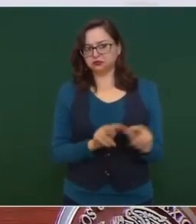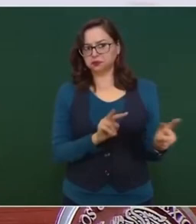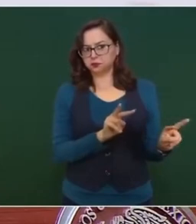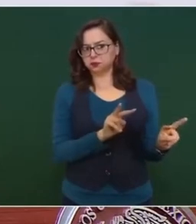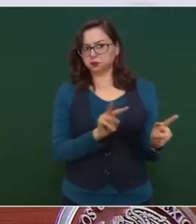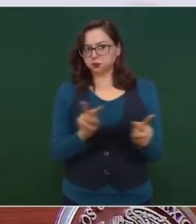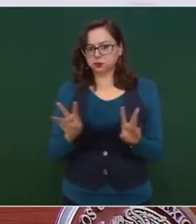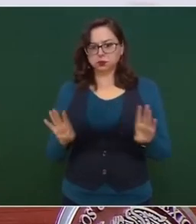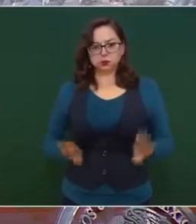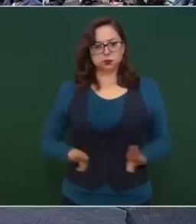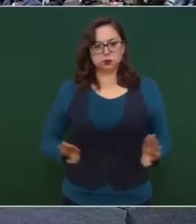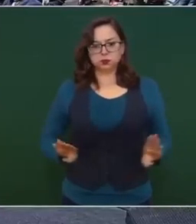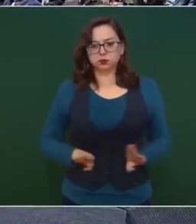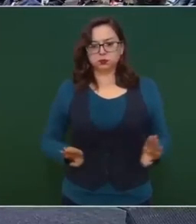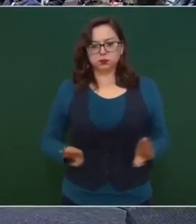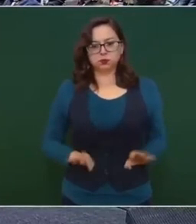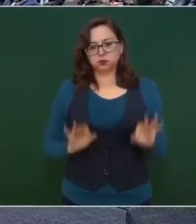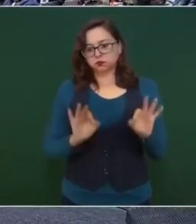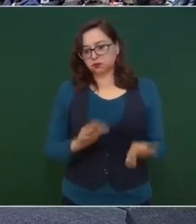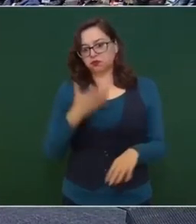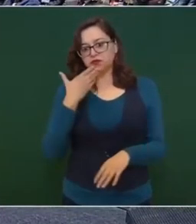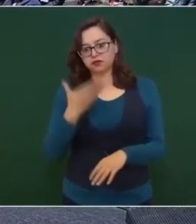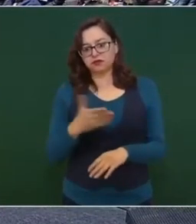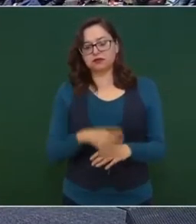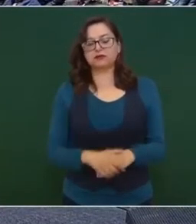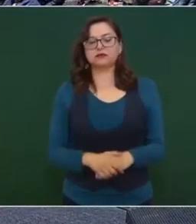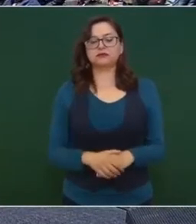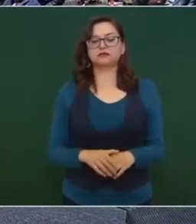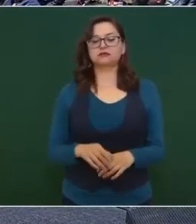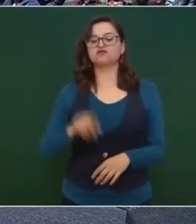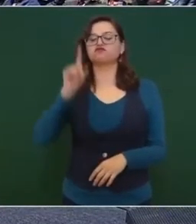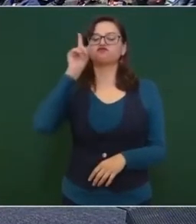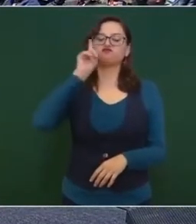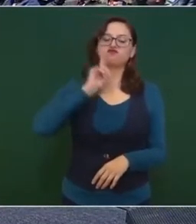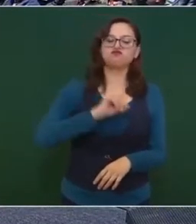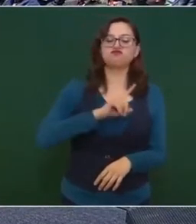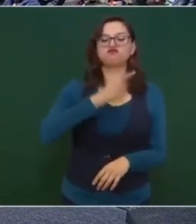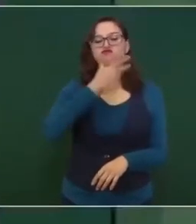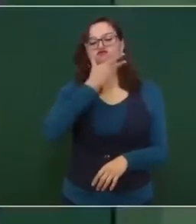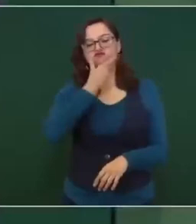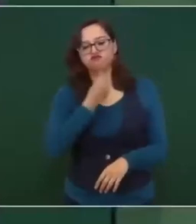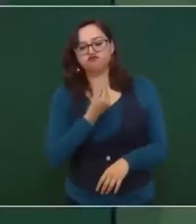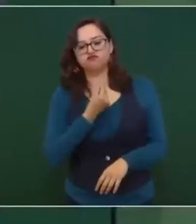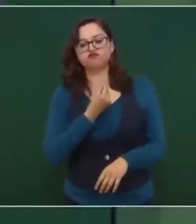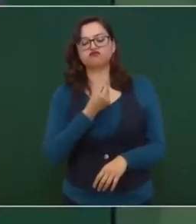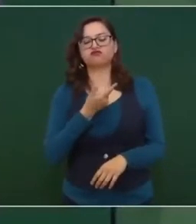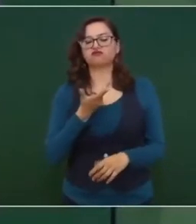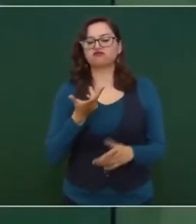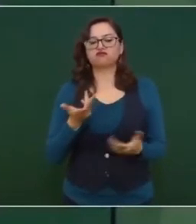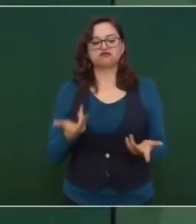muy buenos. Soy, por ejemplo. Mujeres, hombres.